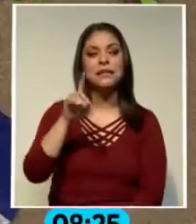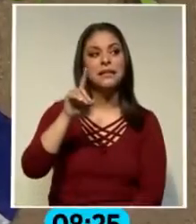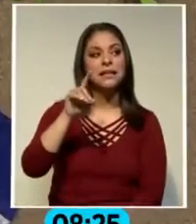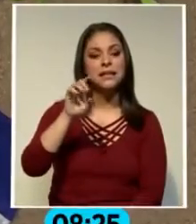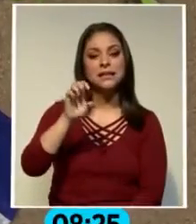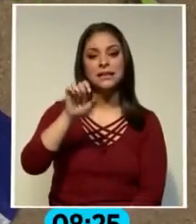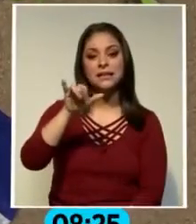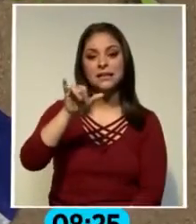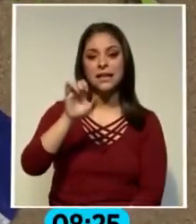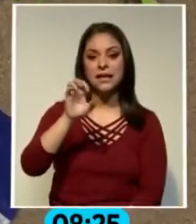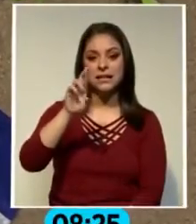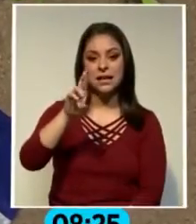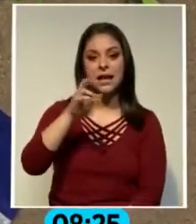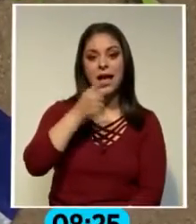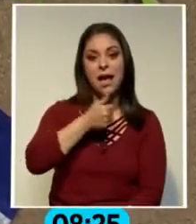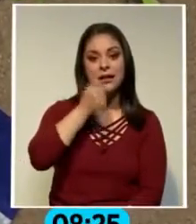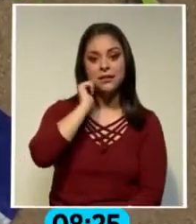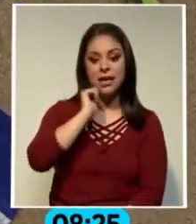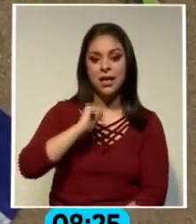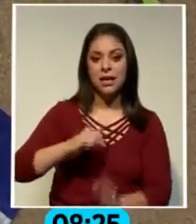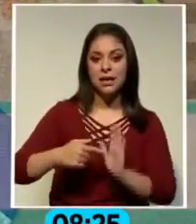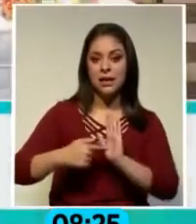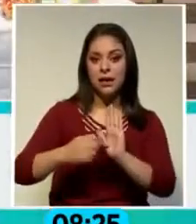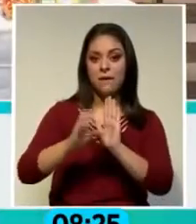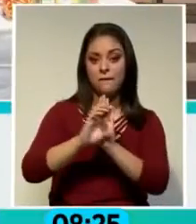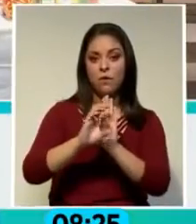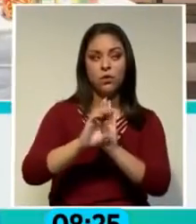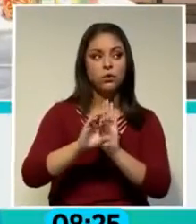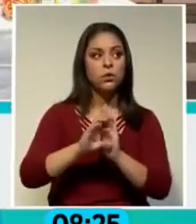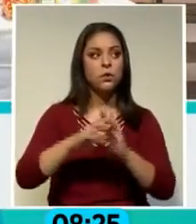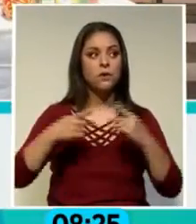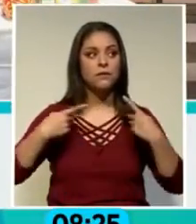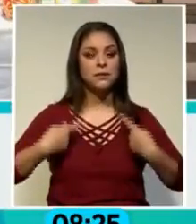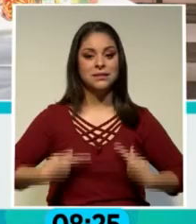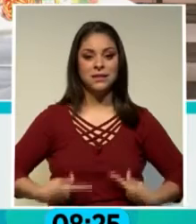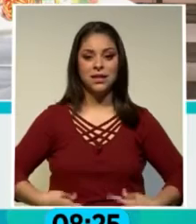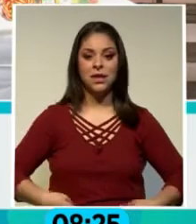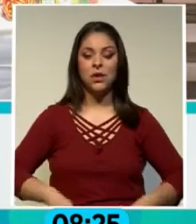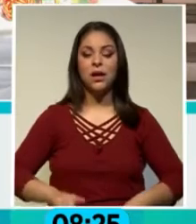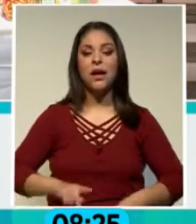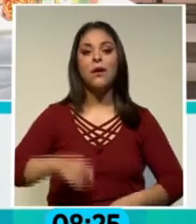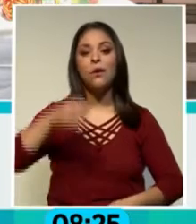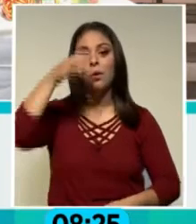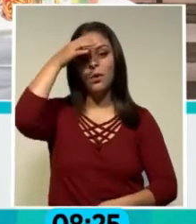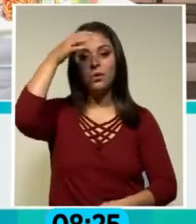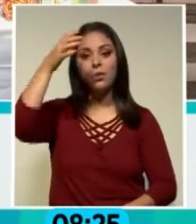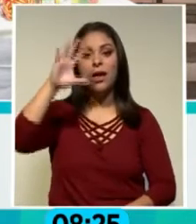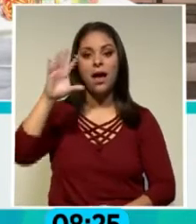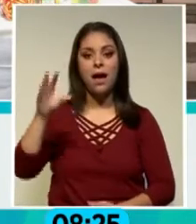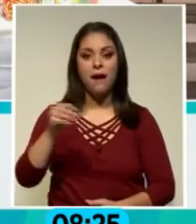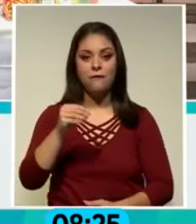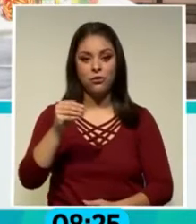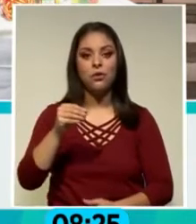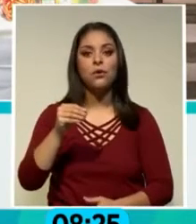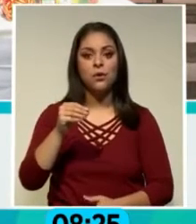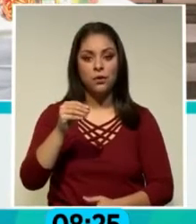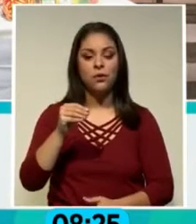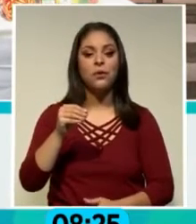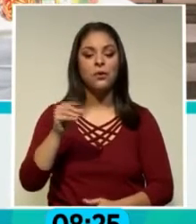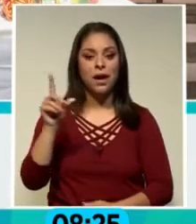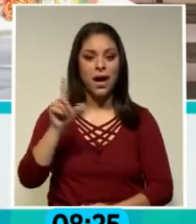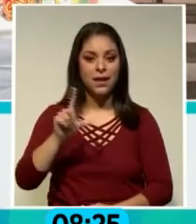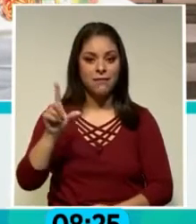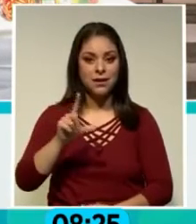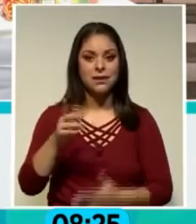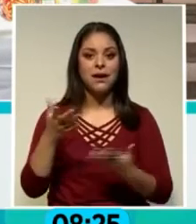la Cultura Afrocaribeña. Ahí es una fotita, vea, Deyer. A ver. ¡Oh, mi amor! ¡Qué guapo!